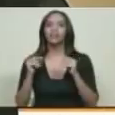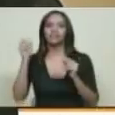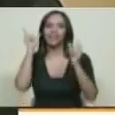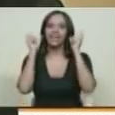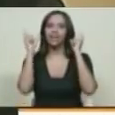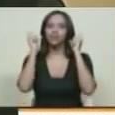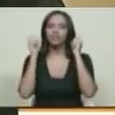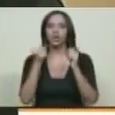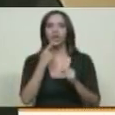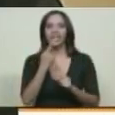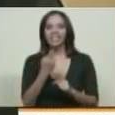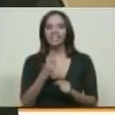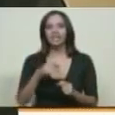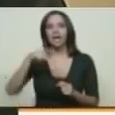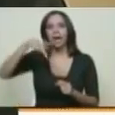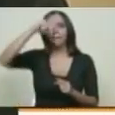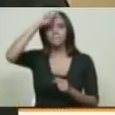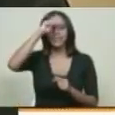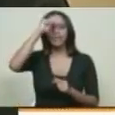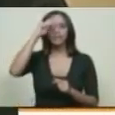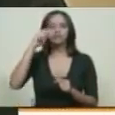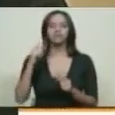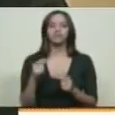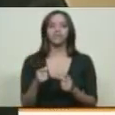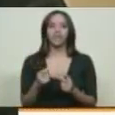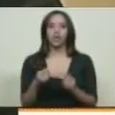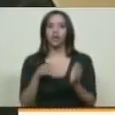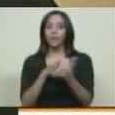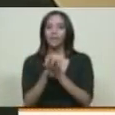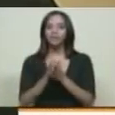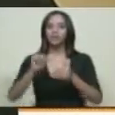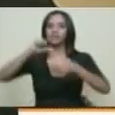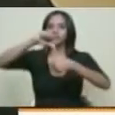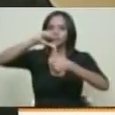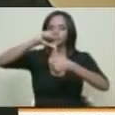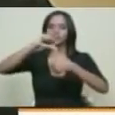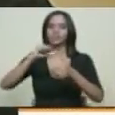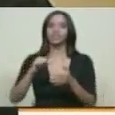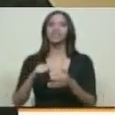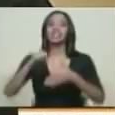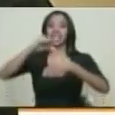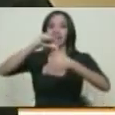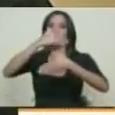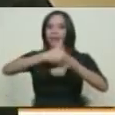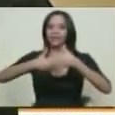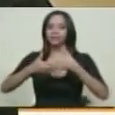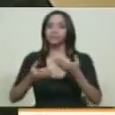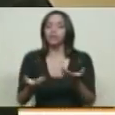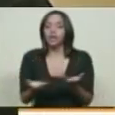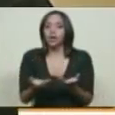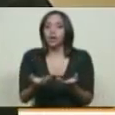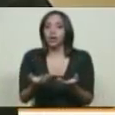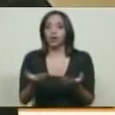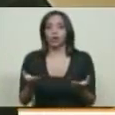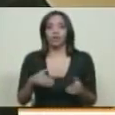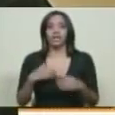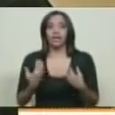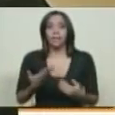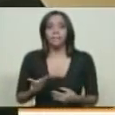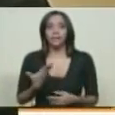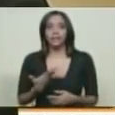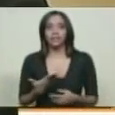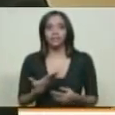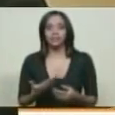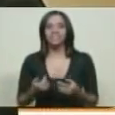mismo lo que decía Pedro, ¿no? Sobre todo lo que está pasando en Centroamérica y en América Latina, ¿no? La verdad que, en parte, viene que